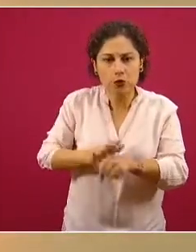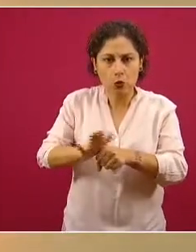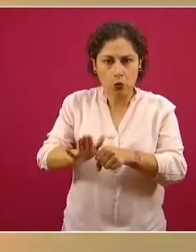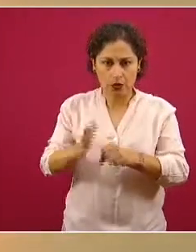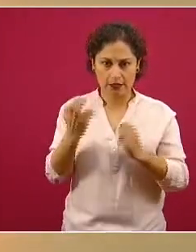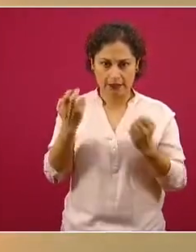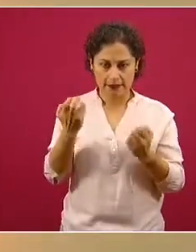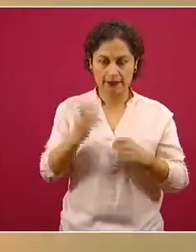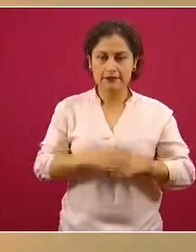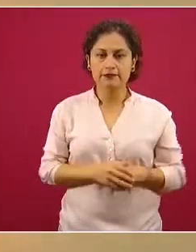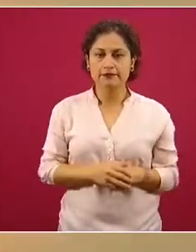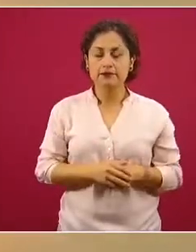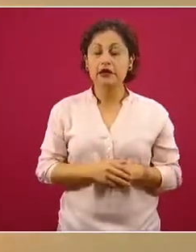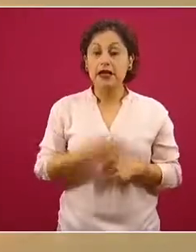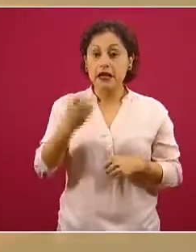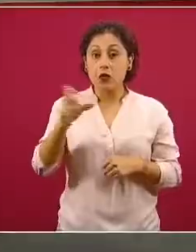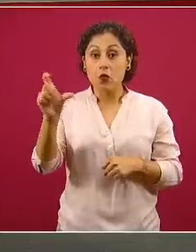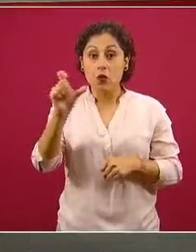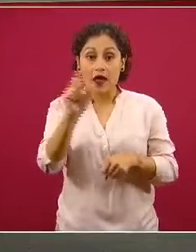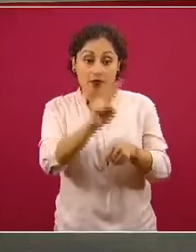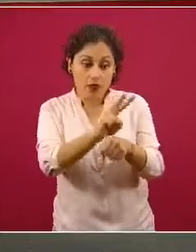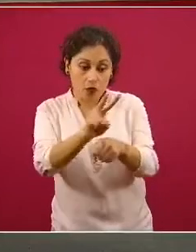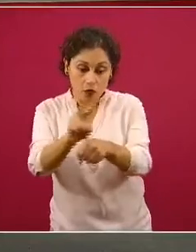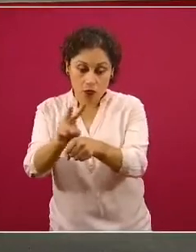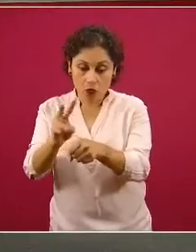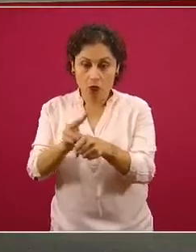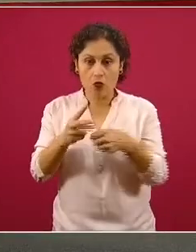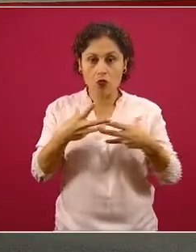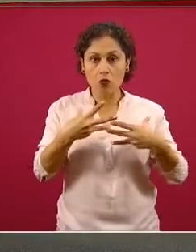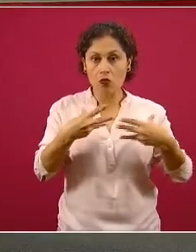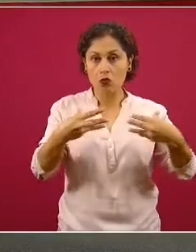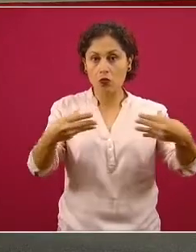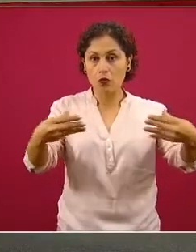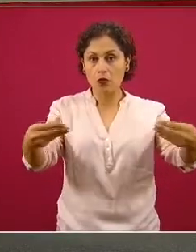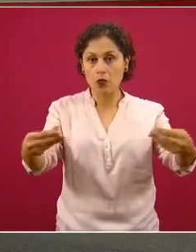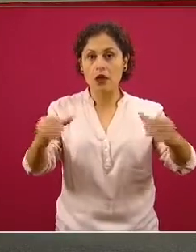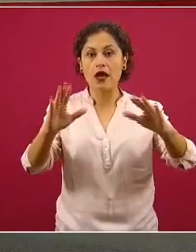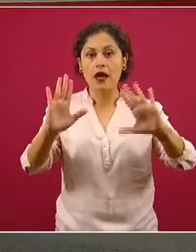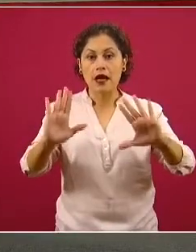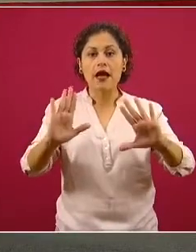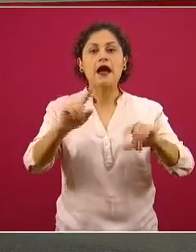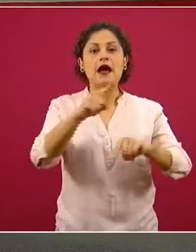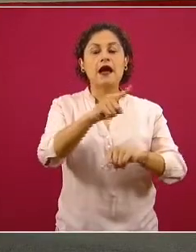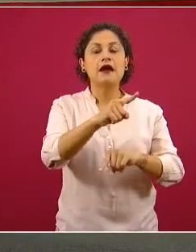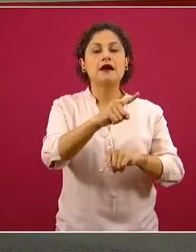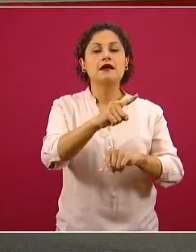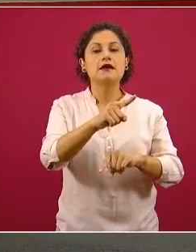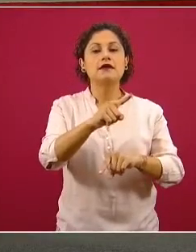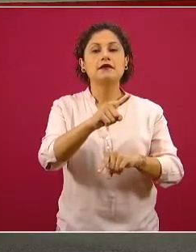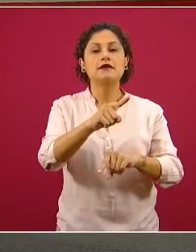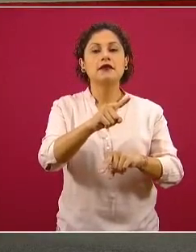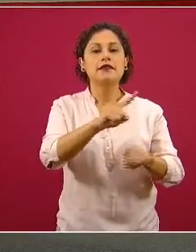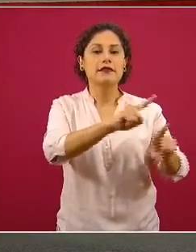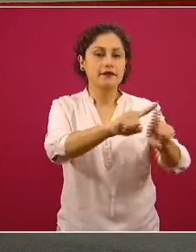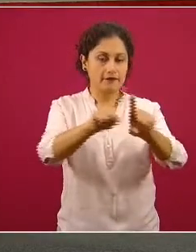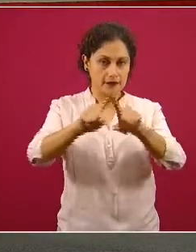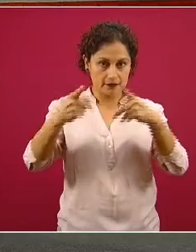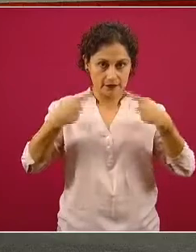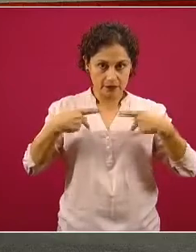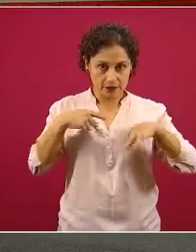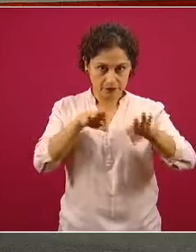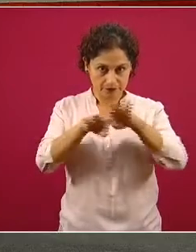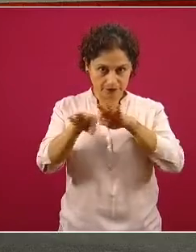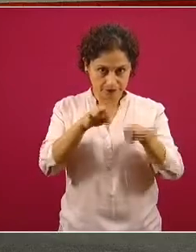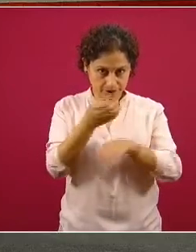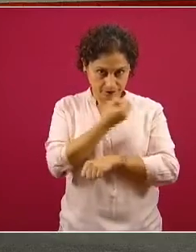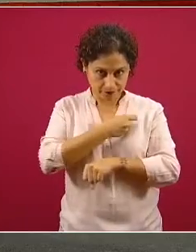los sistemas de vigilancia epidemiológica del mundo, se toma la información directamente a partir de los profesionales de la salud,